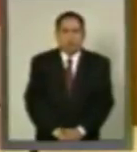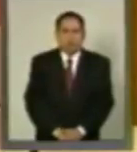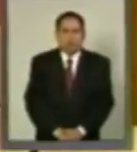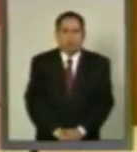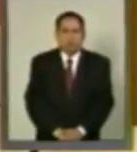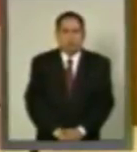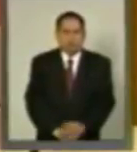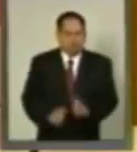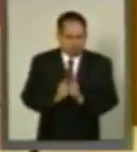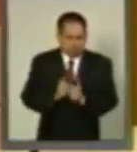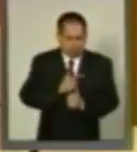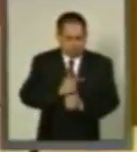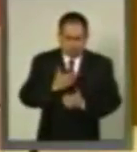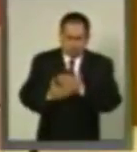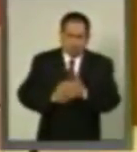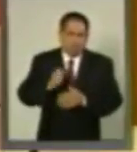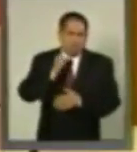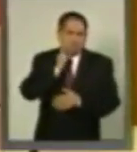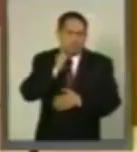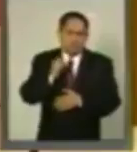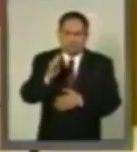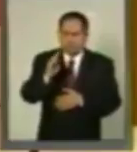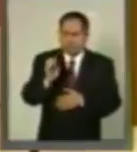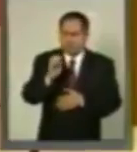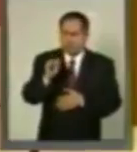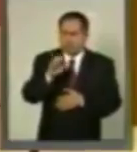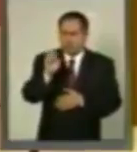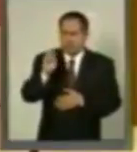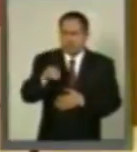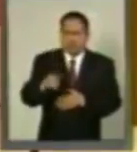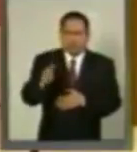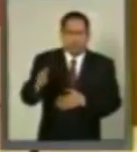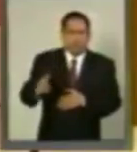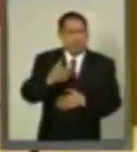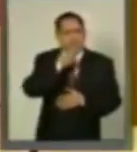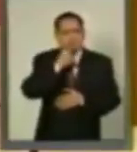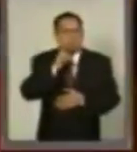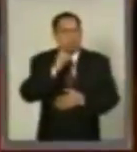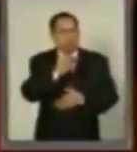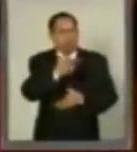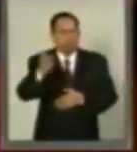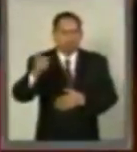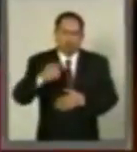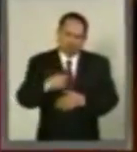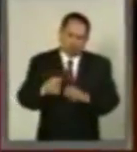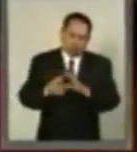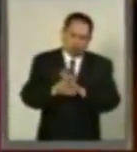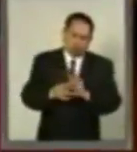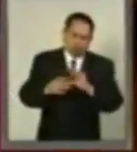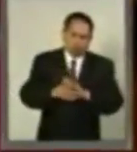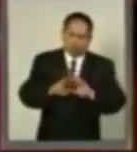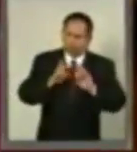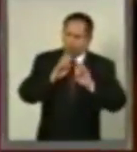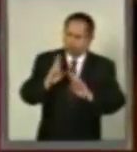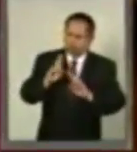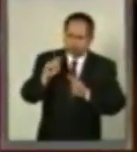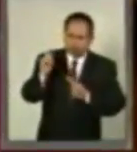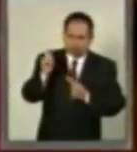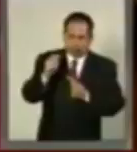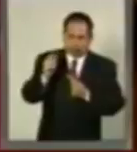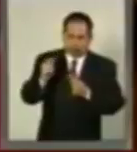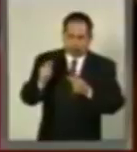Con gusto, senador Benjamín Robles, senadoras y senadores, habré de contestar cada una de sus